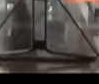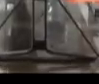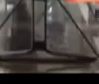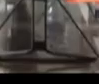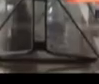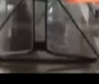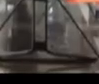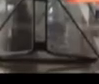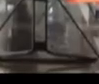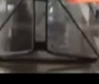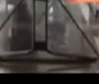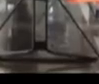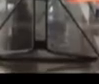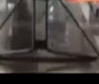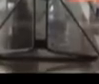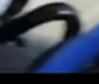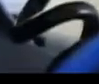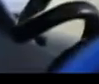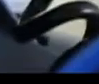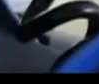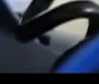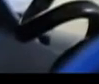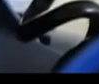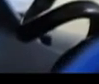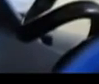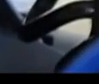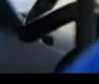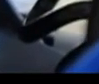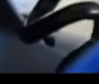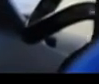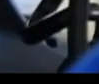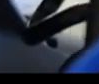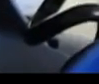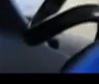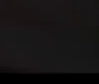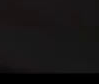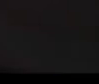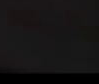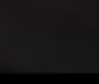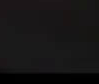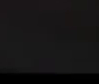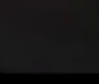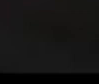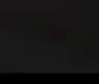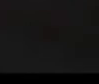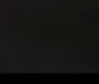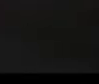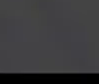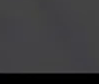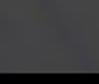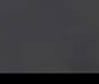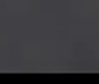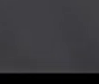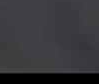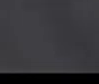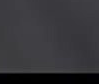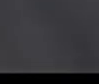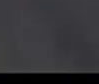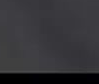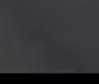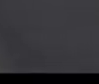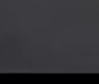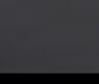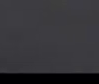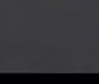Investigadores del Instituto Politécnico Nacional, con apoyo del CONACYT, desarrollan proyectos para combatir la obesidad de grado mórbido, un importante